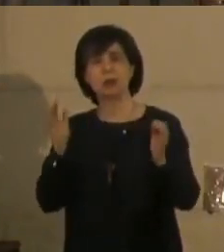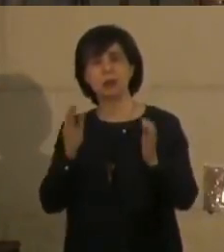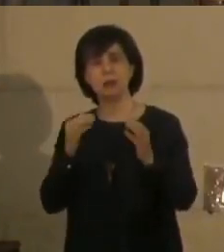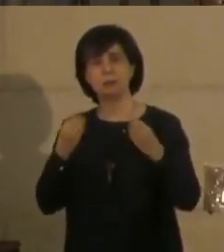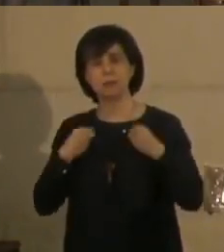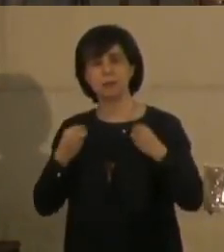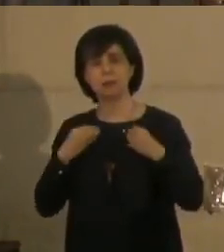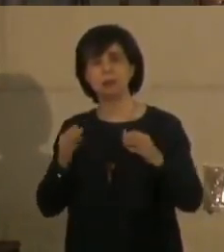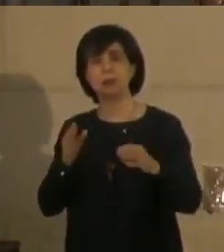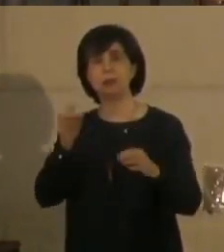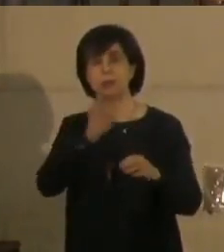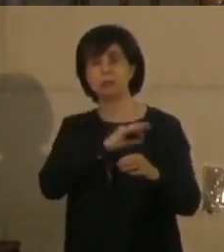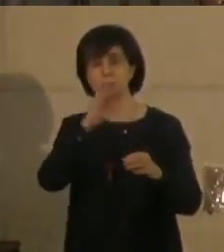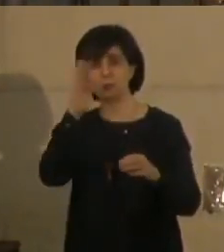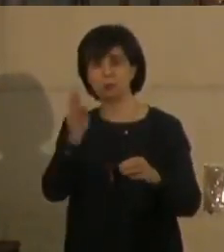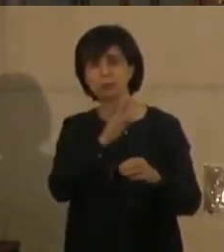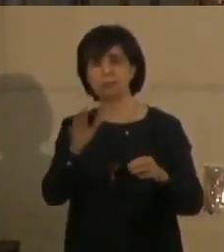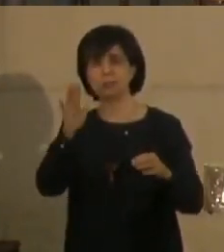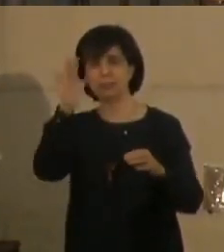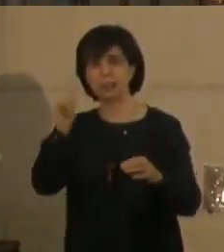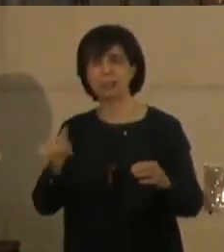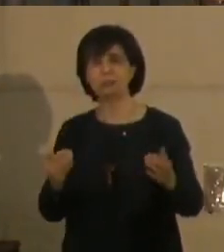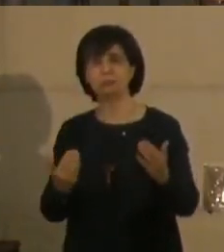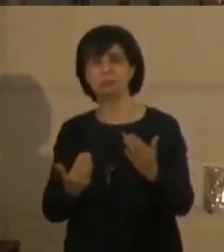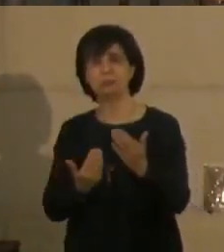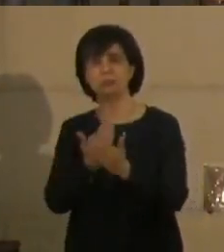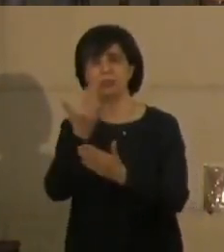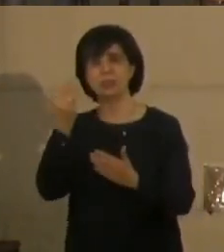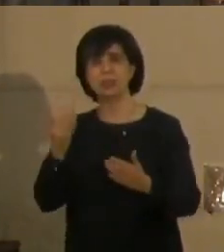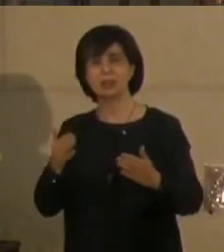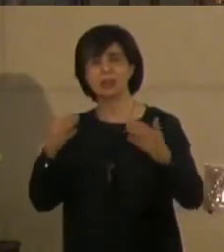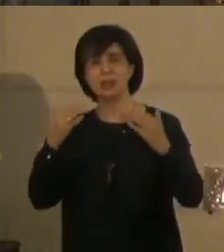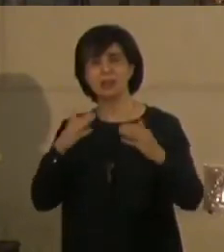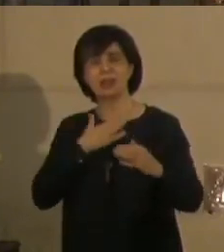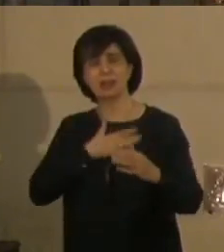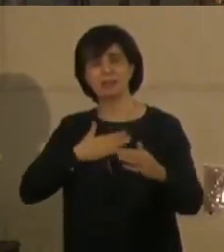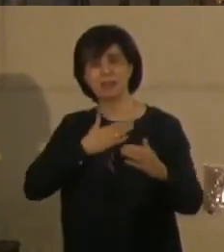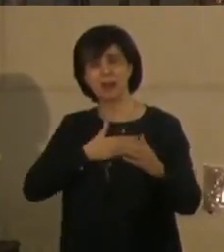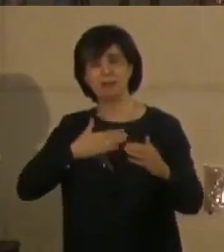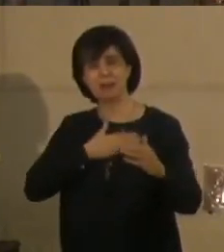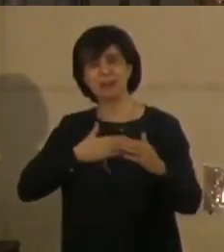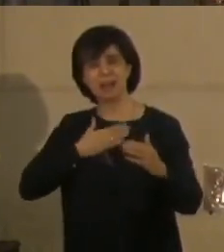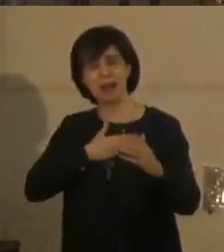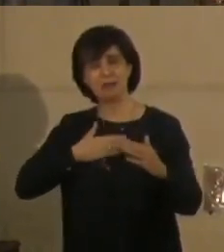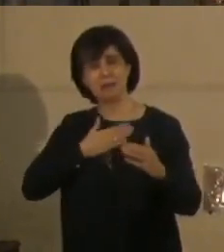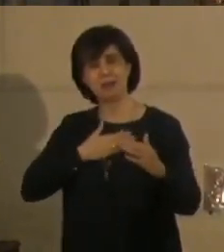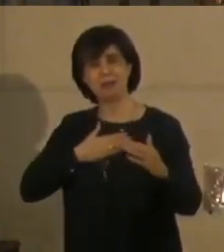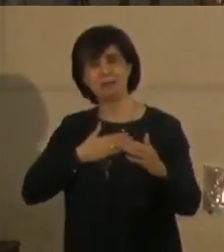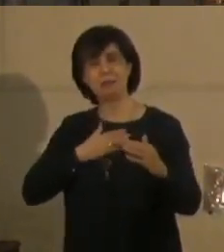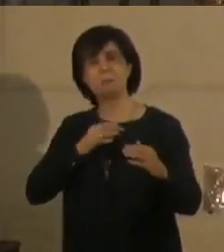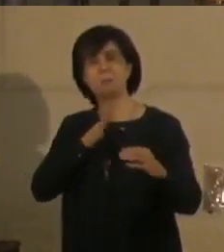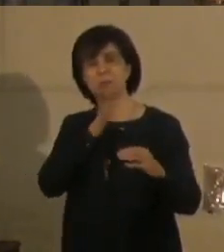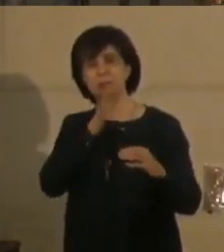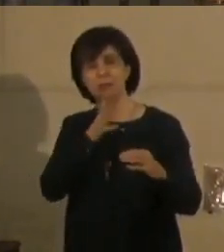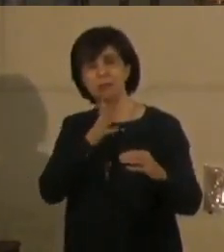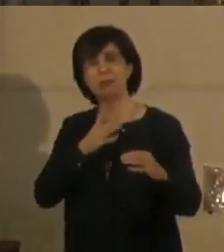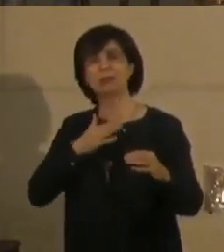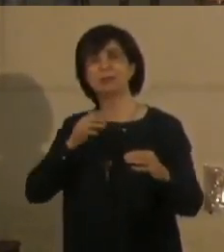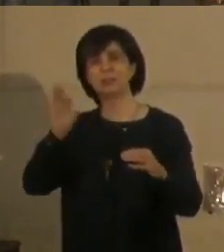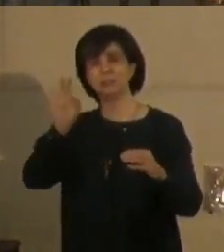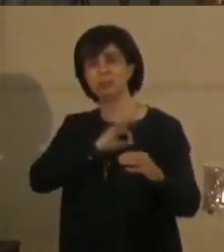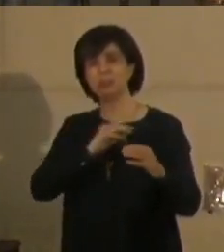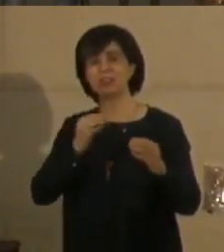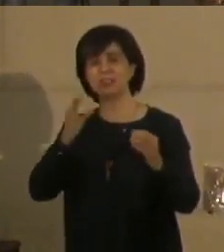bendiga, que tengáis su final del día siempre agradable, agradable porque el Señor está